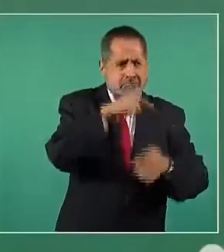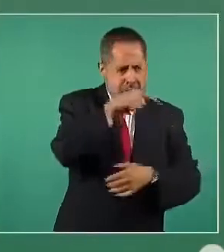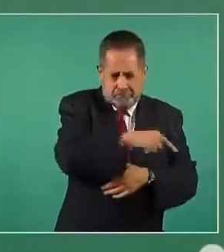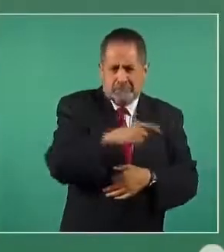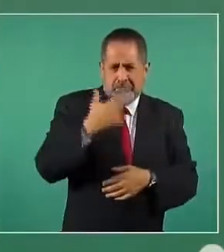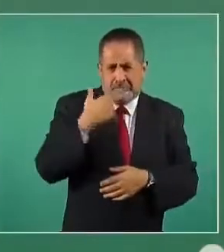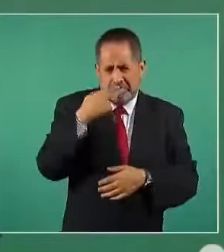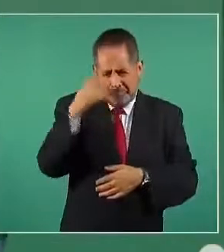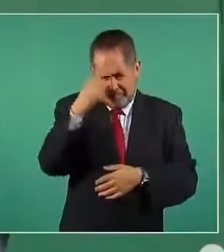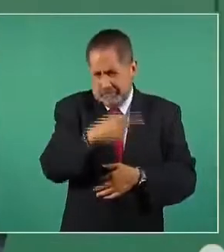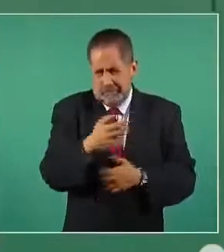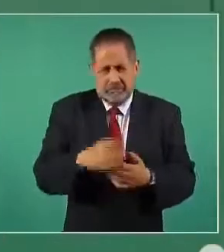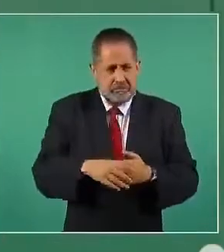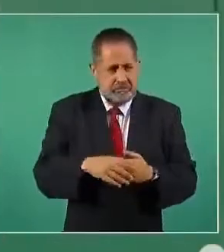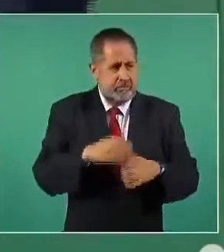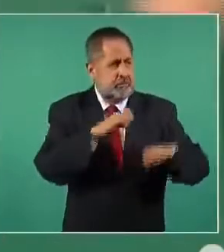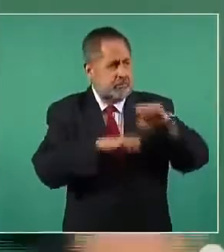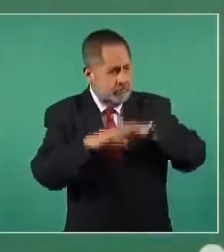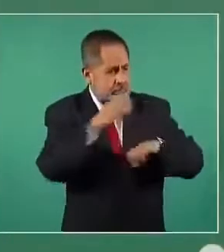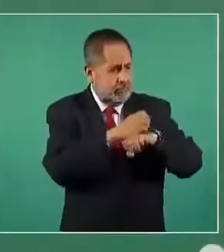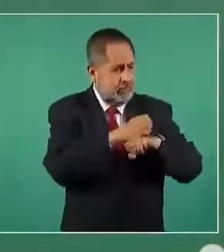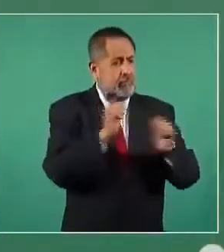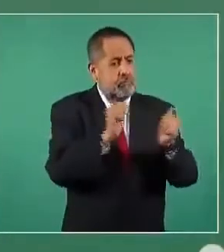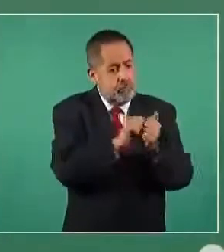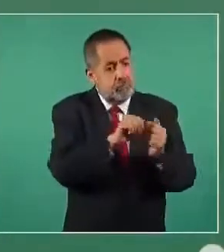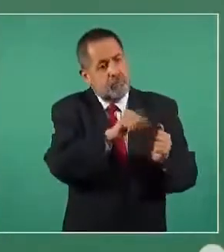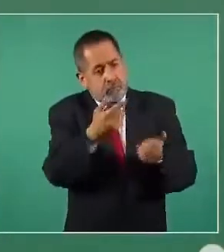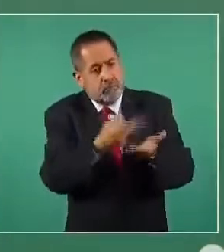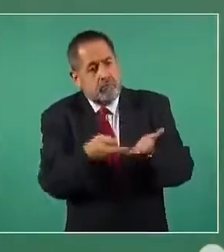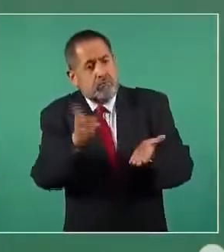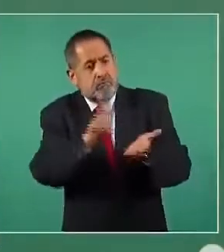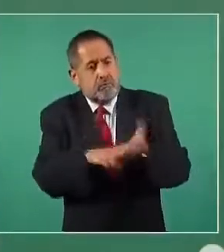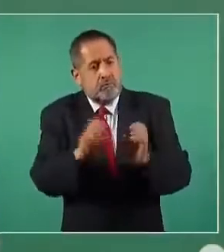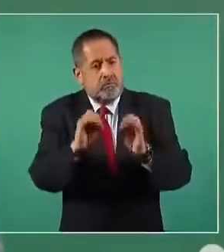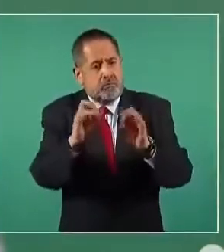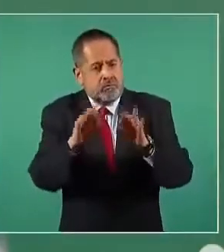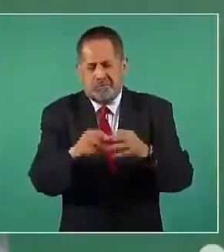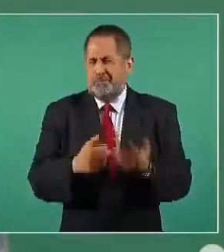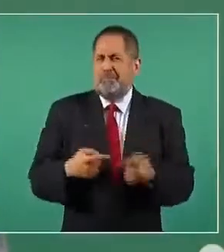Si aparte de la embajada se tiene una oficina